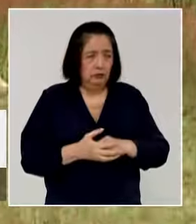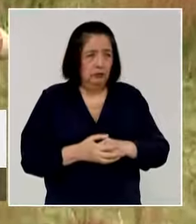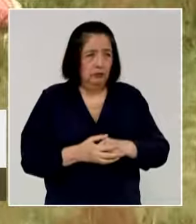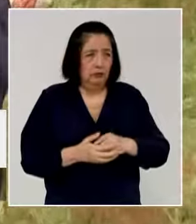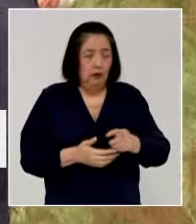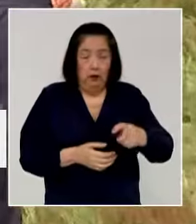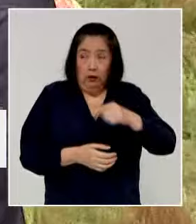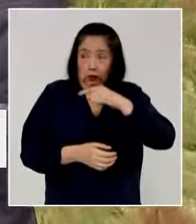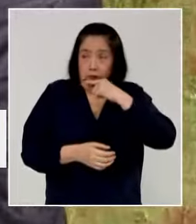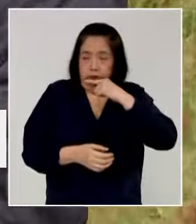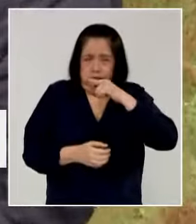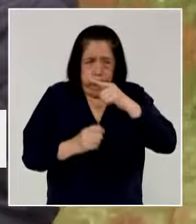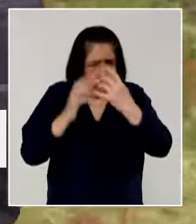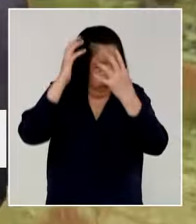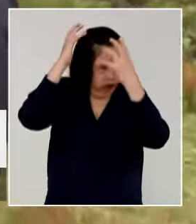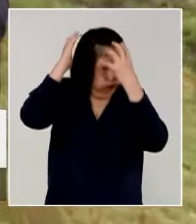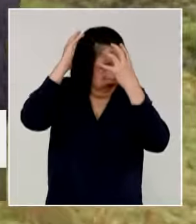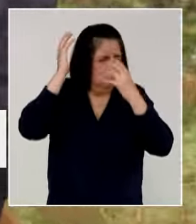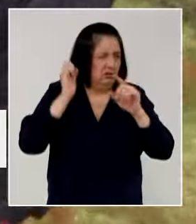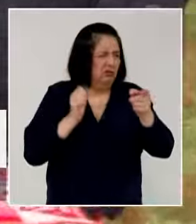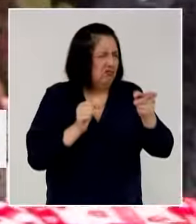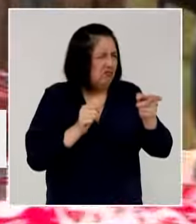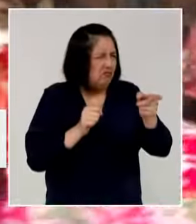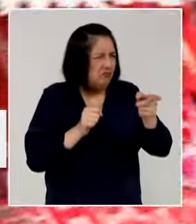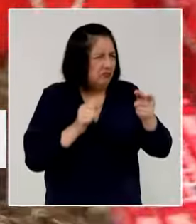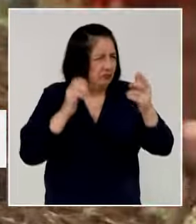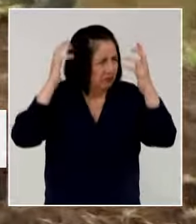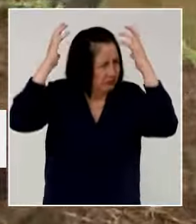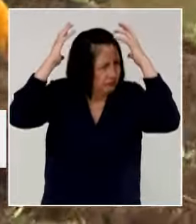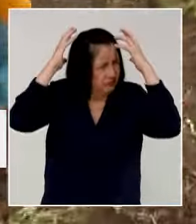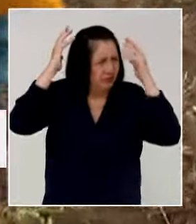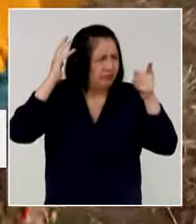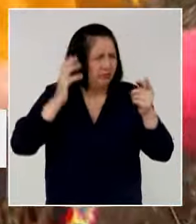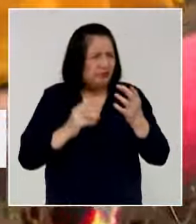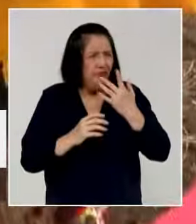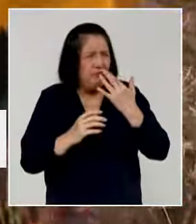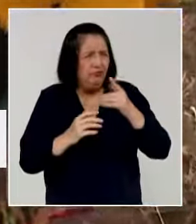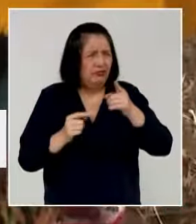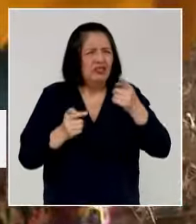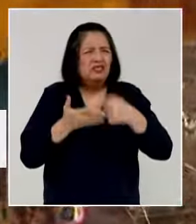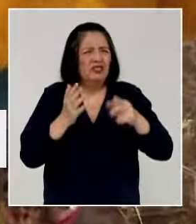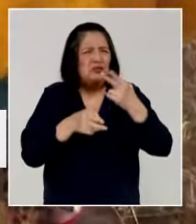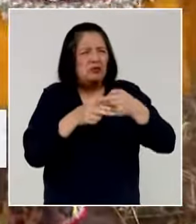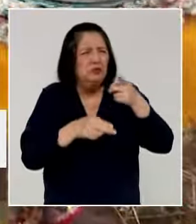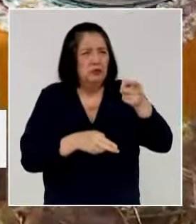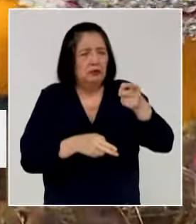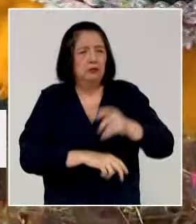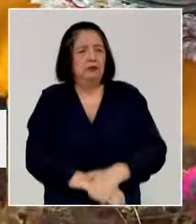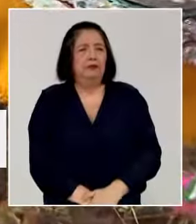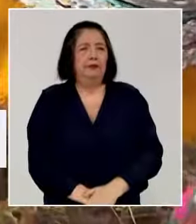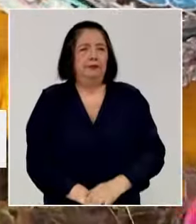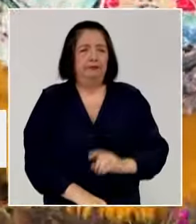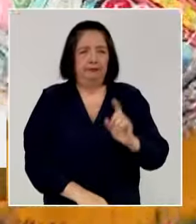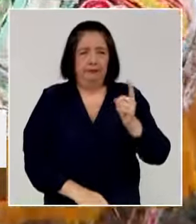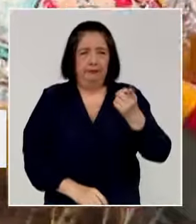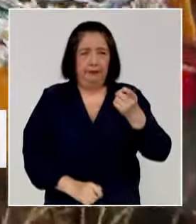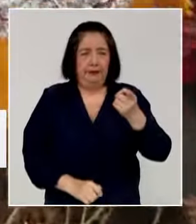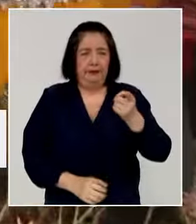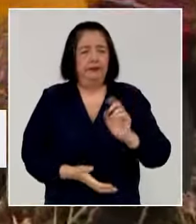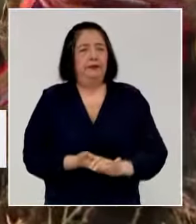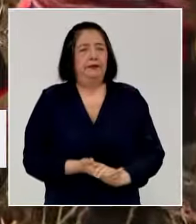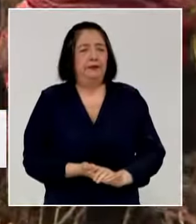las señoras acá? Que es una. Es como un somortero o algo así bien colorido, ¿no? ¿Cómo se llama? Bueno, en primer lugar, esto